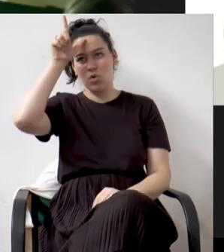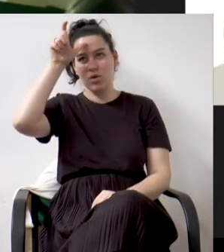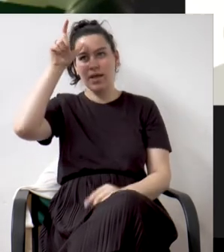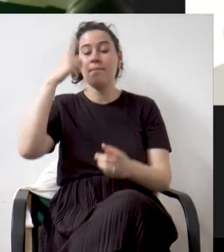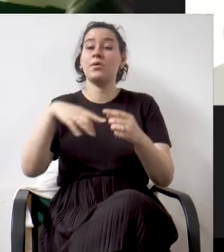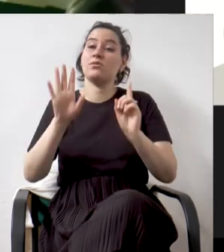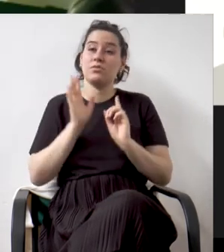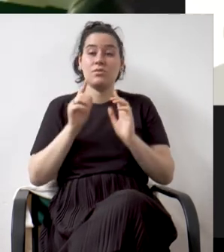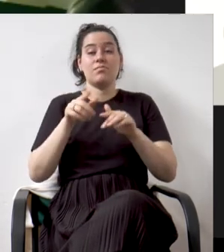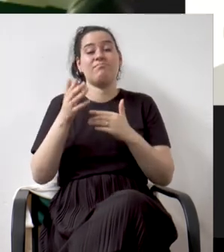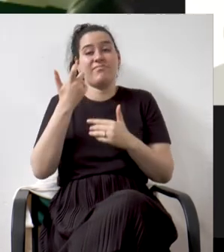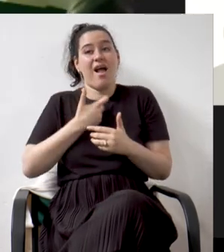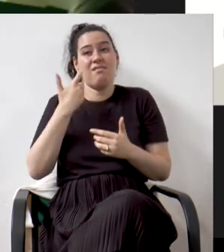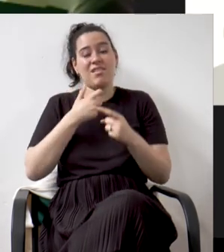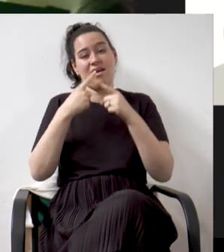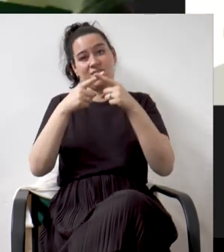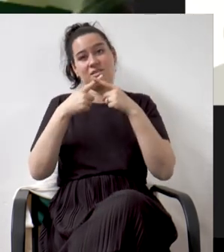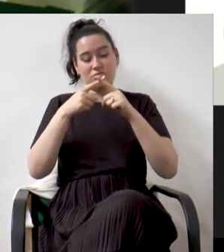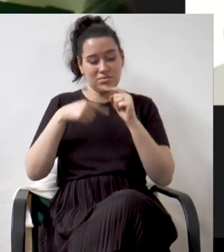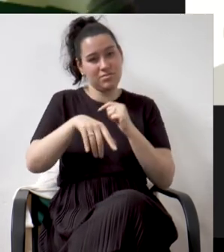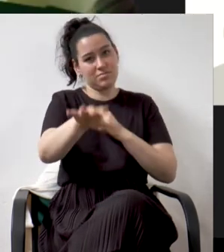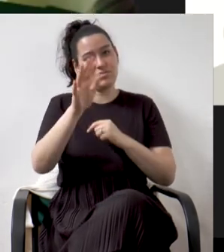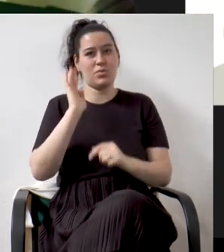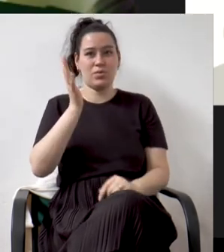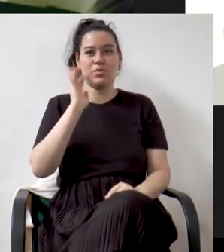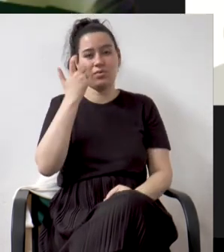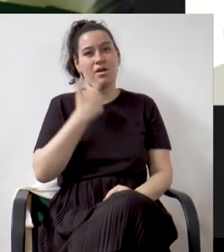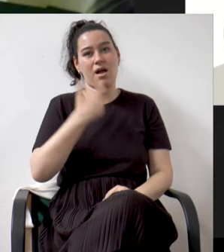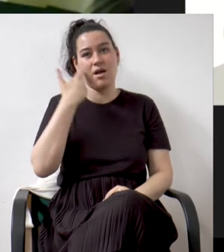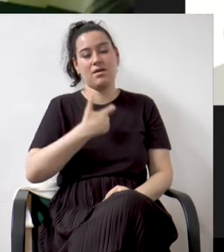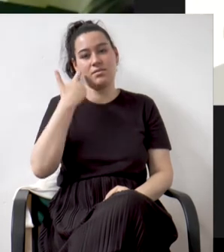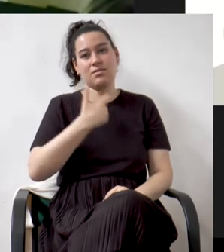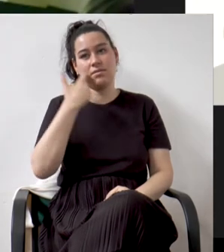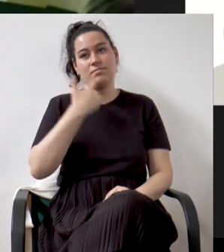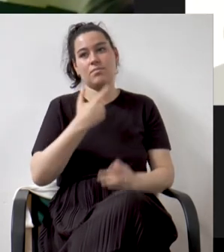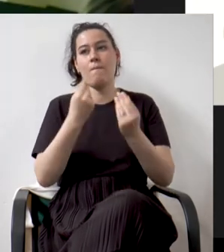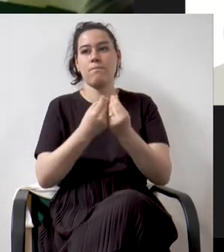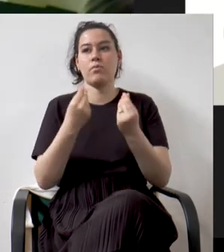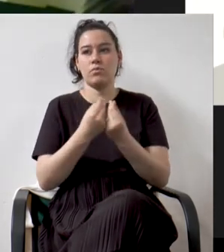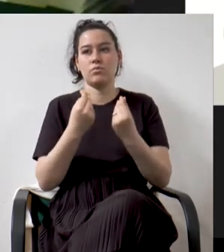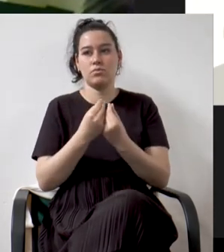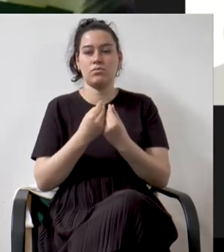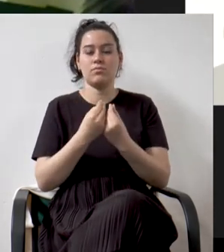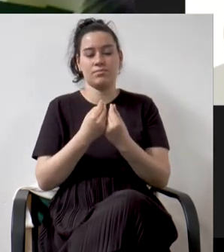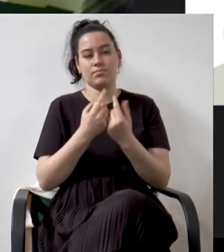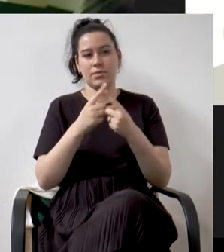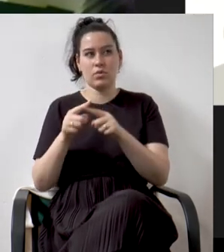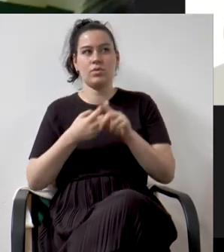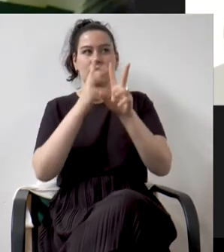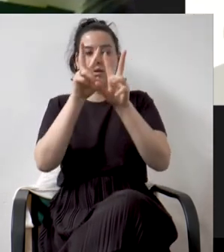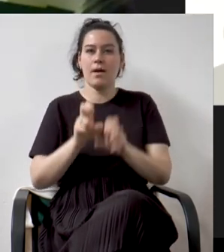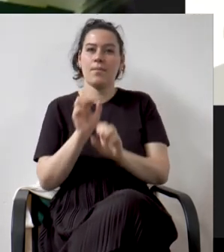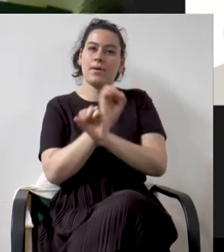Pero de esa discusión todavía falta mucho por mucha carne para poner en el asador para